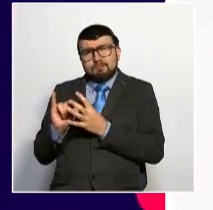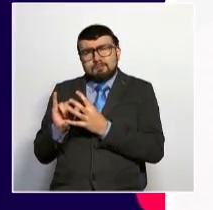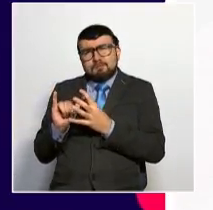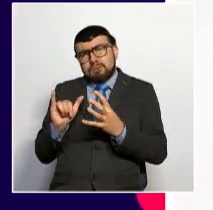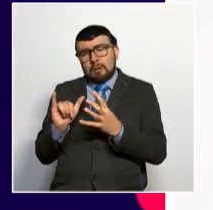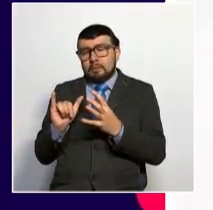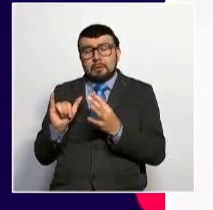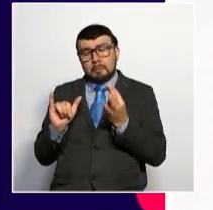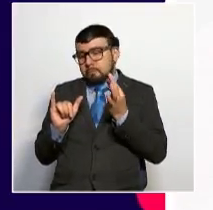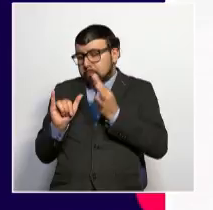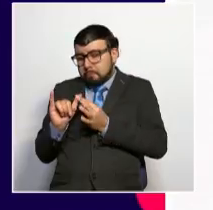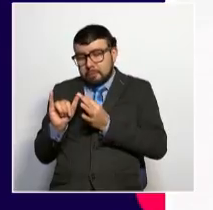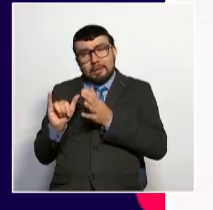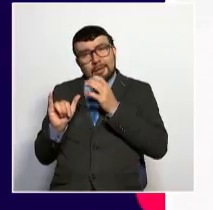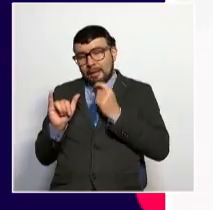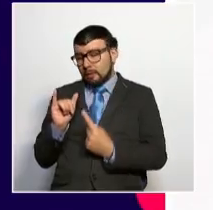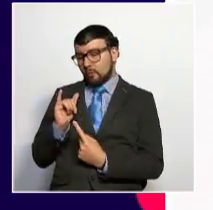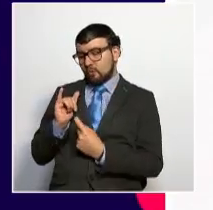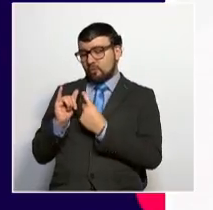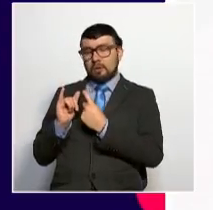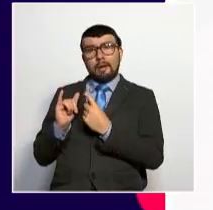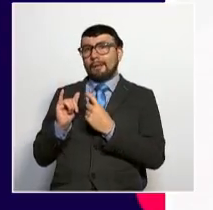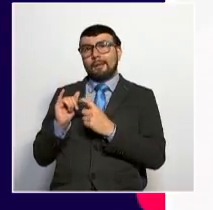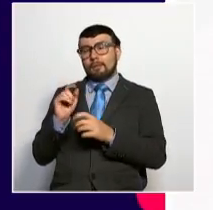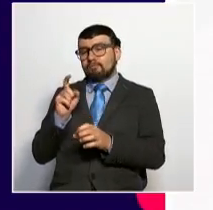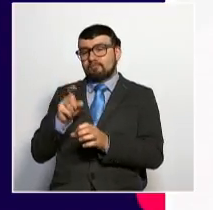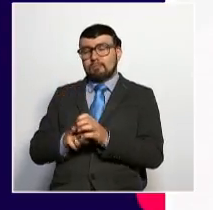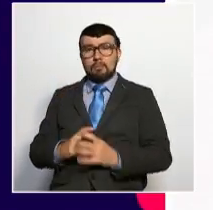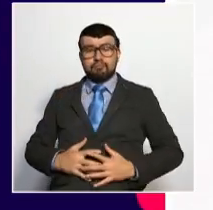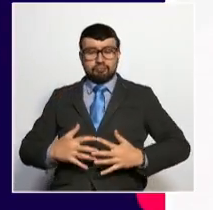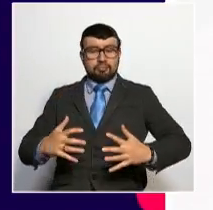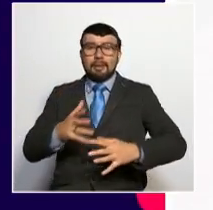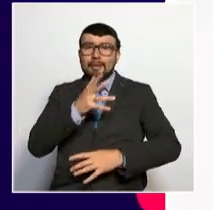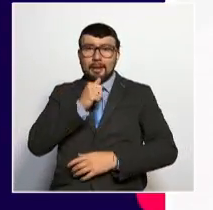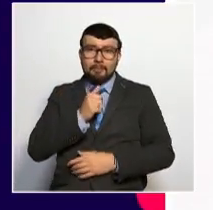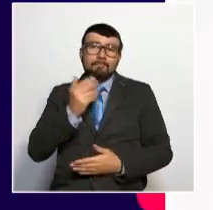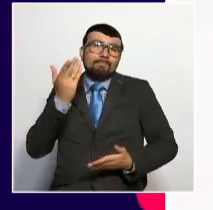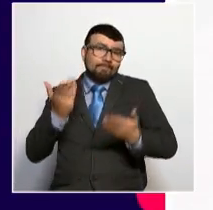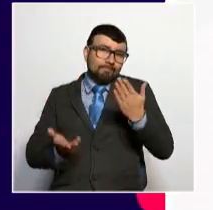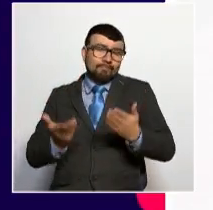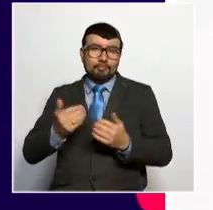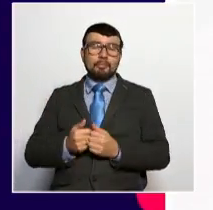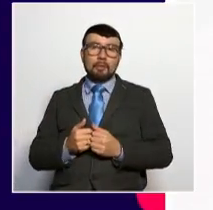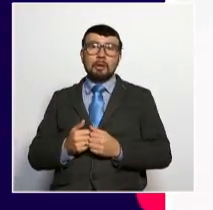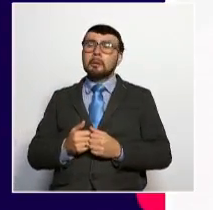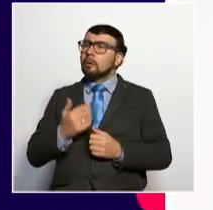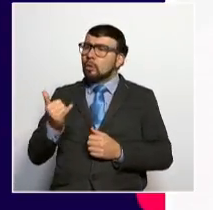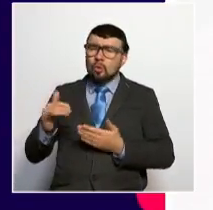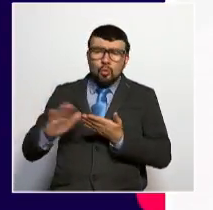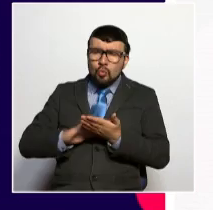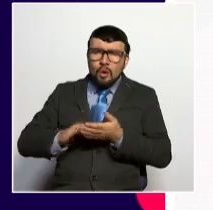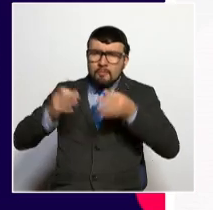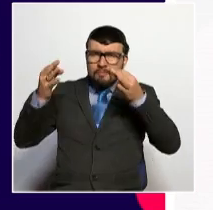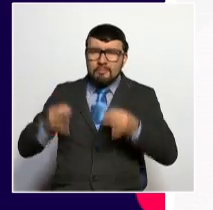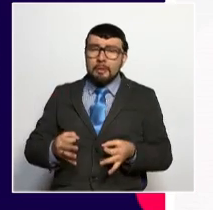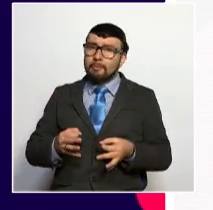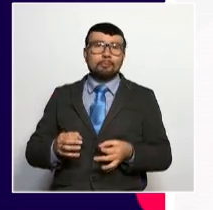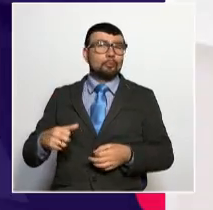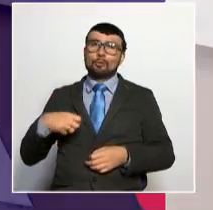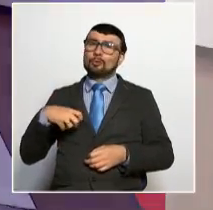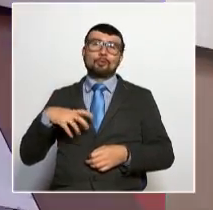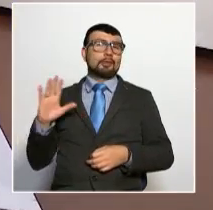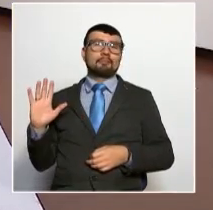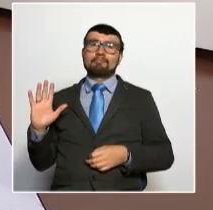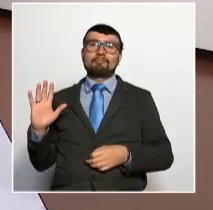crónica y terminen siendo infértiles. Entonces es una enfermedad que tiene muchos matices. Cura realmente no tiene, es una enfermedad